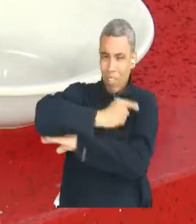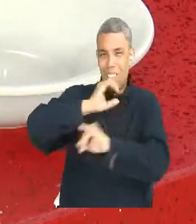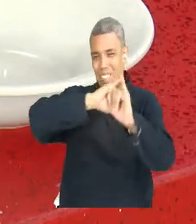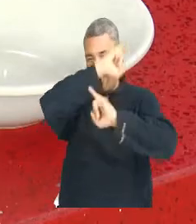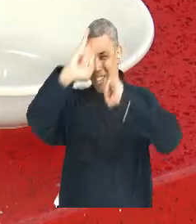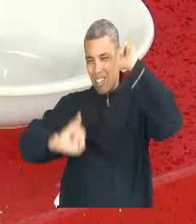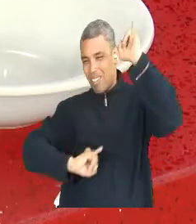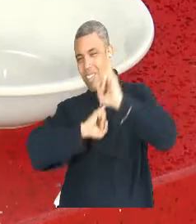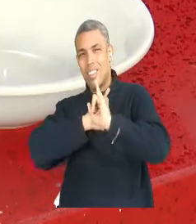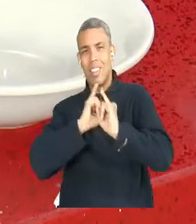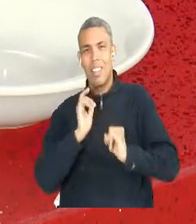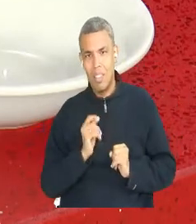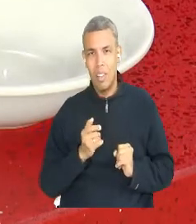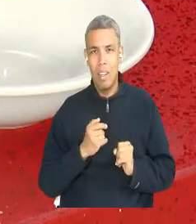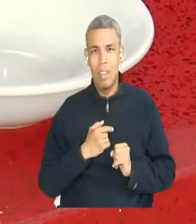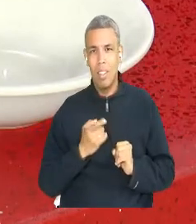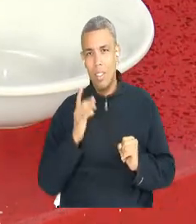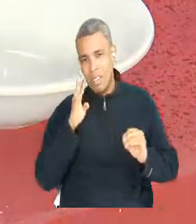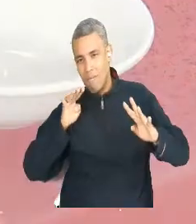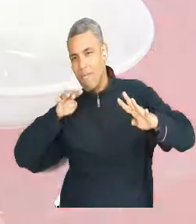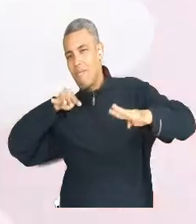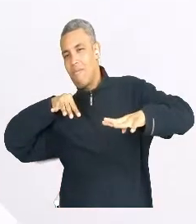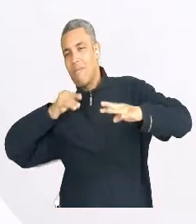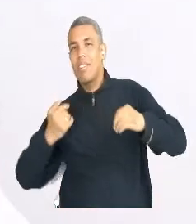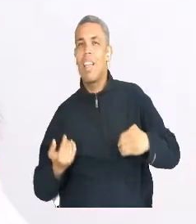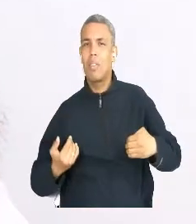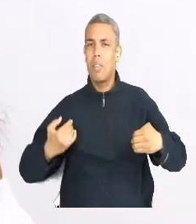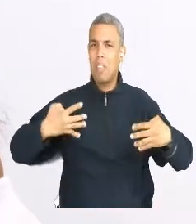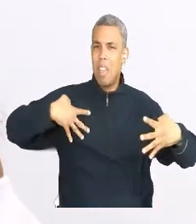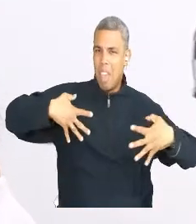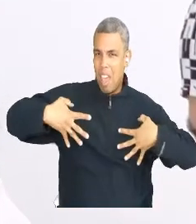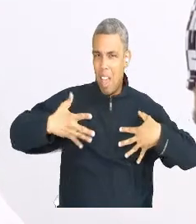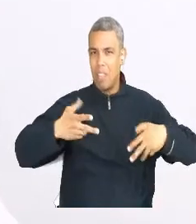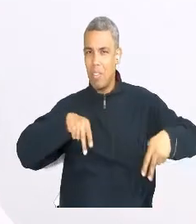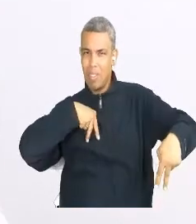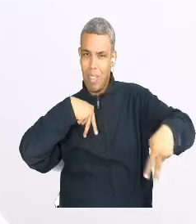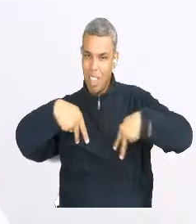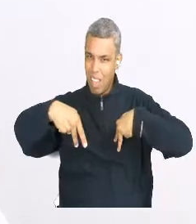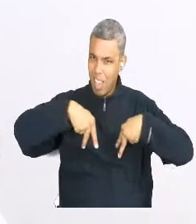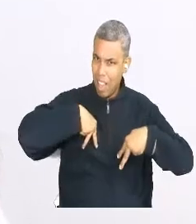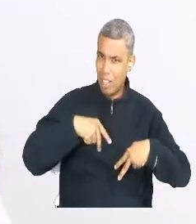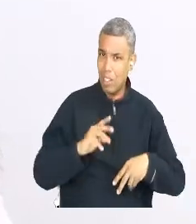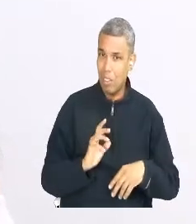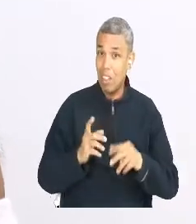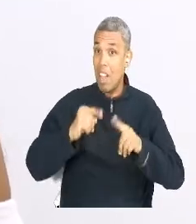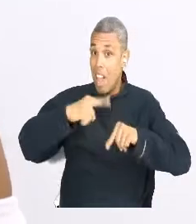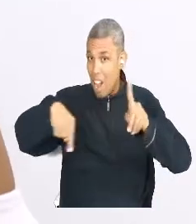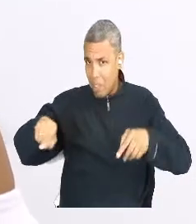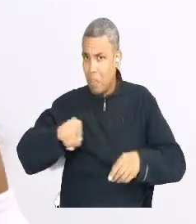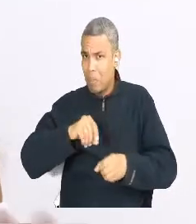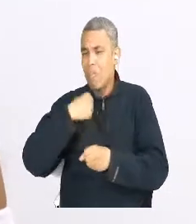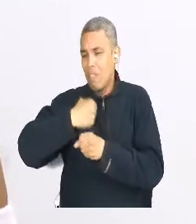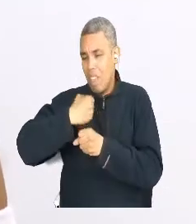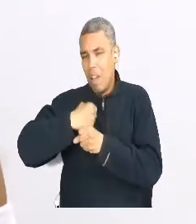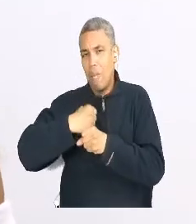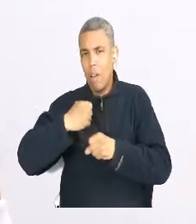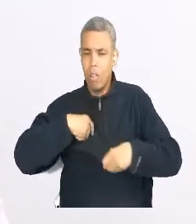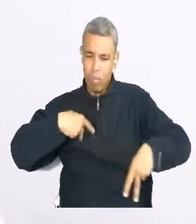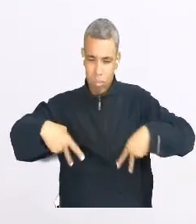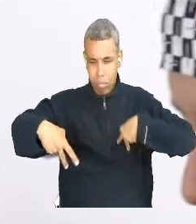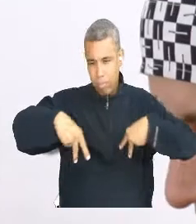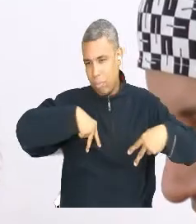para todas las personas que dedican su tiempo precisamente a este arte tan bello, tan bonito, y que tienen esa otra cara en el buen sentido